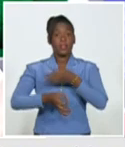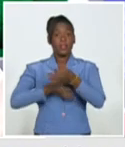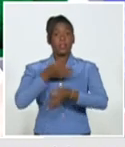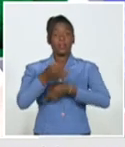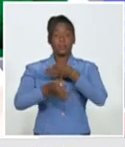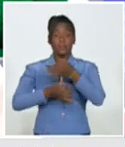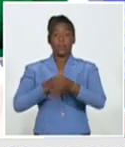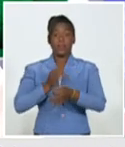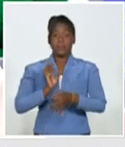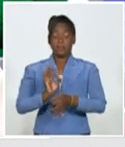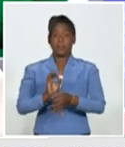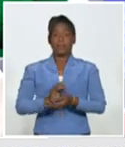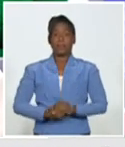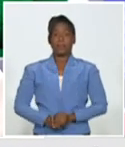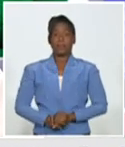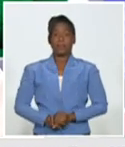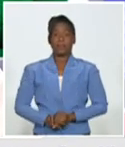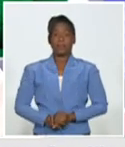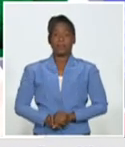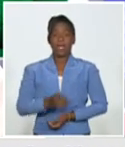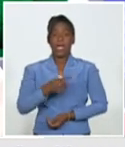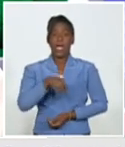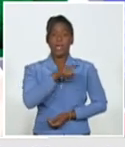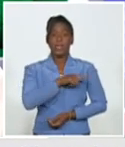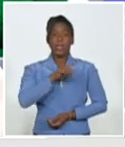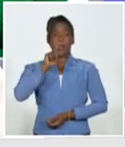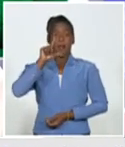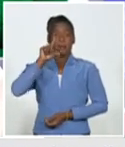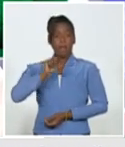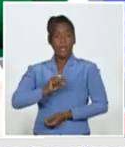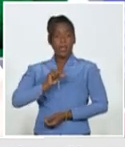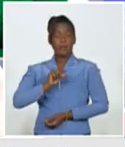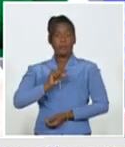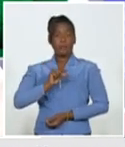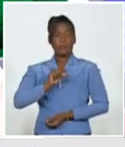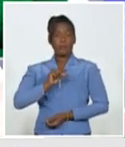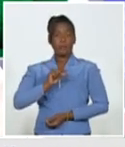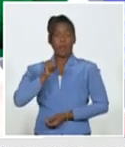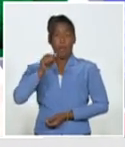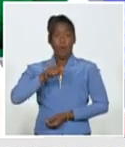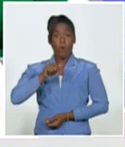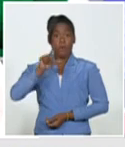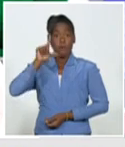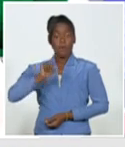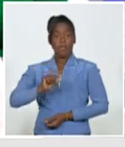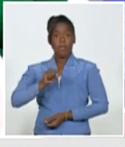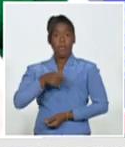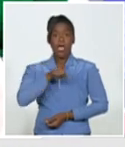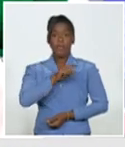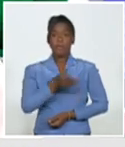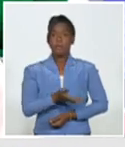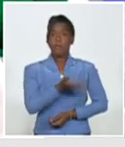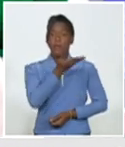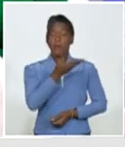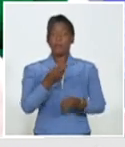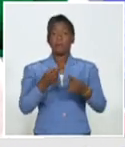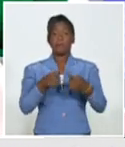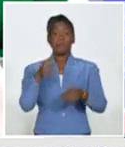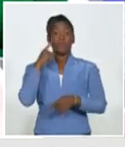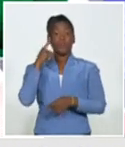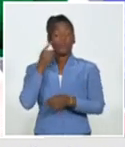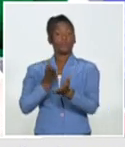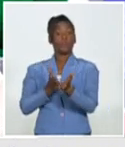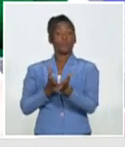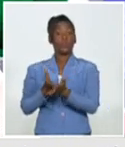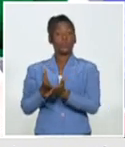16 activos menos que ayer, pero de todas formas una cifra alta que va en correspondencia con